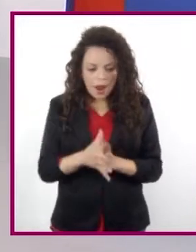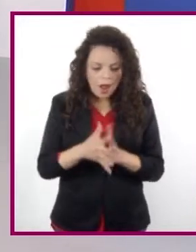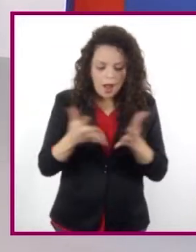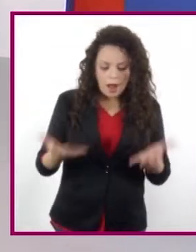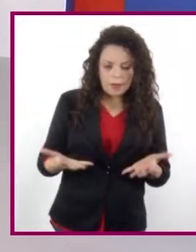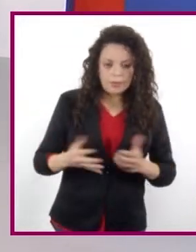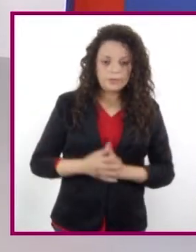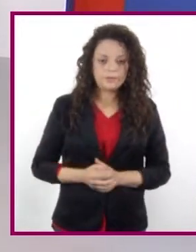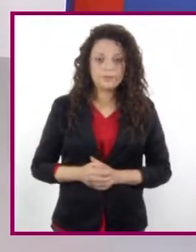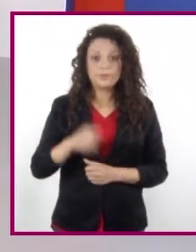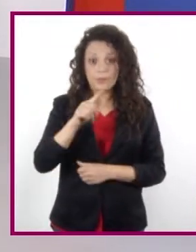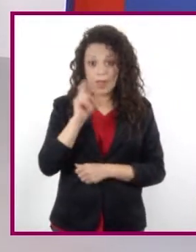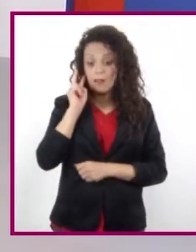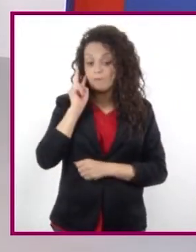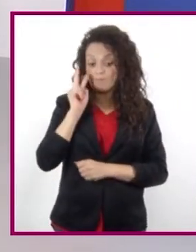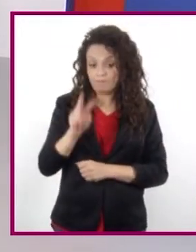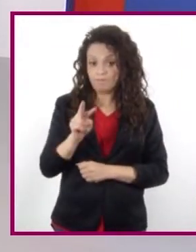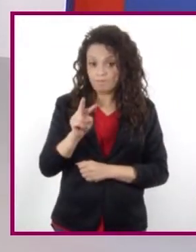Fíjense bien